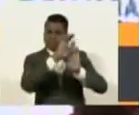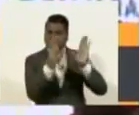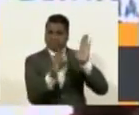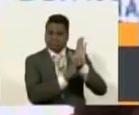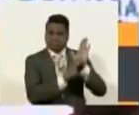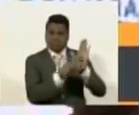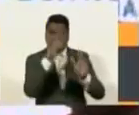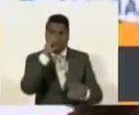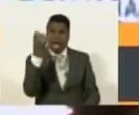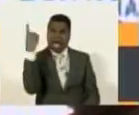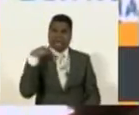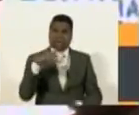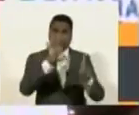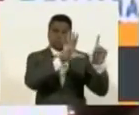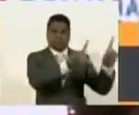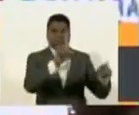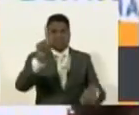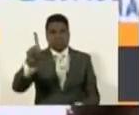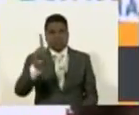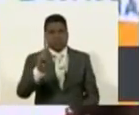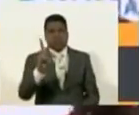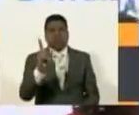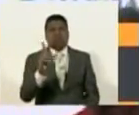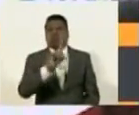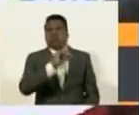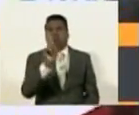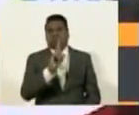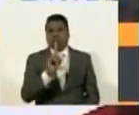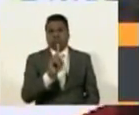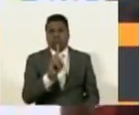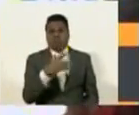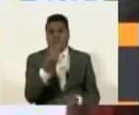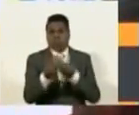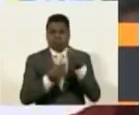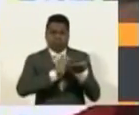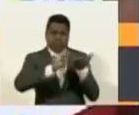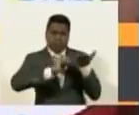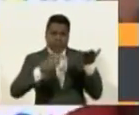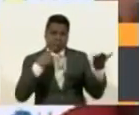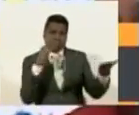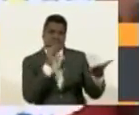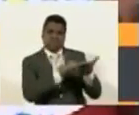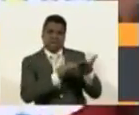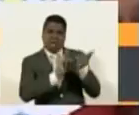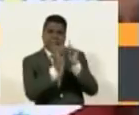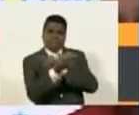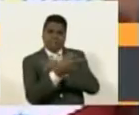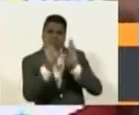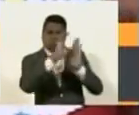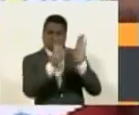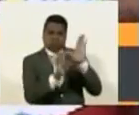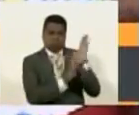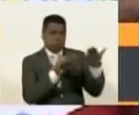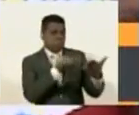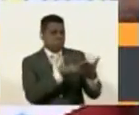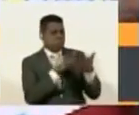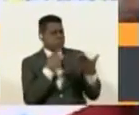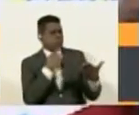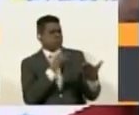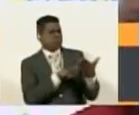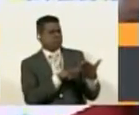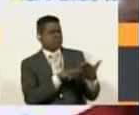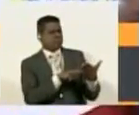año 61 no estaba contemplada la figura de la constituyente. Y uno